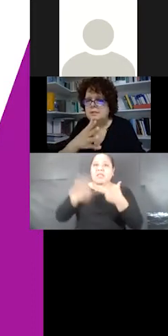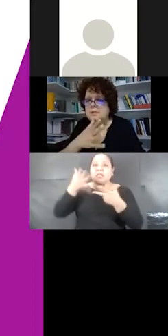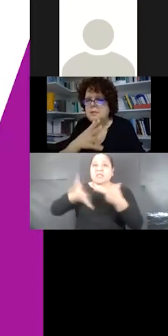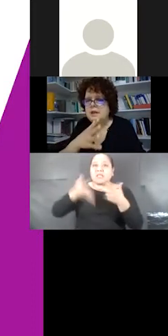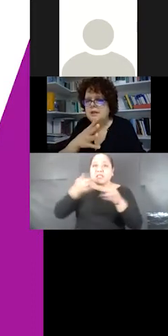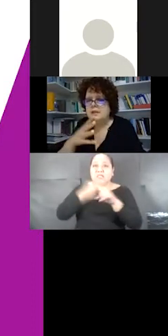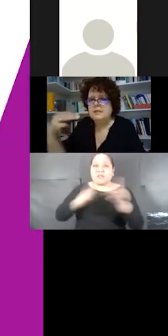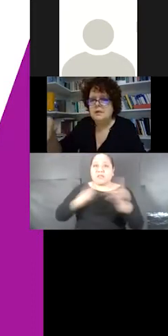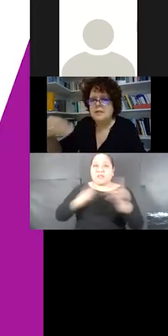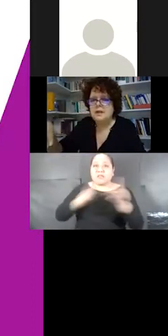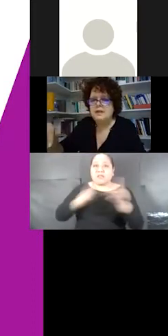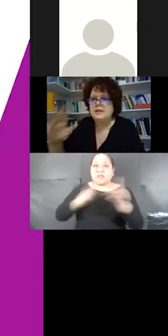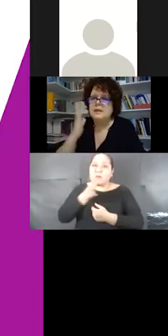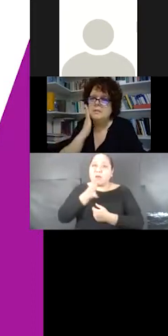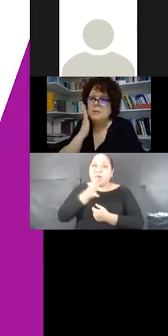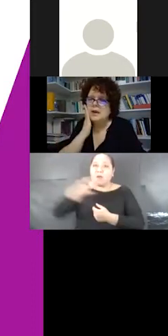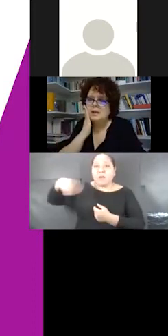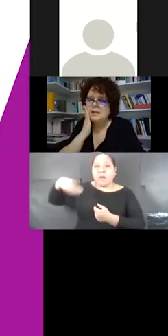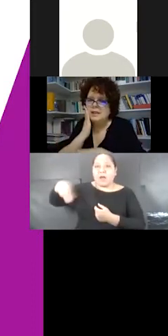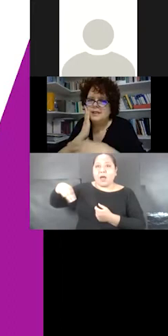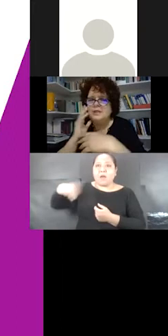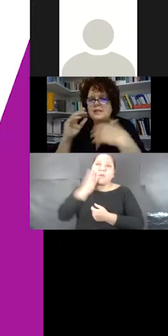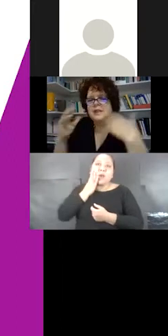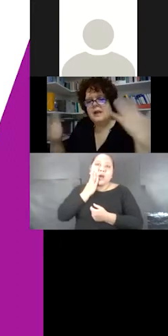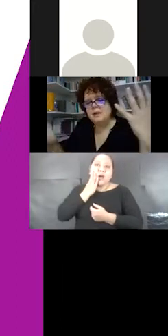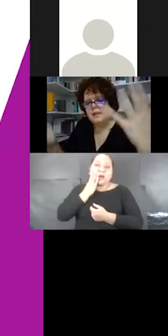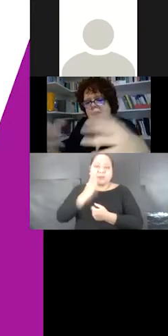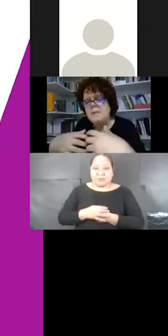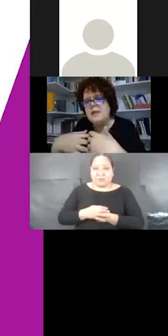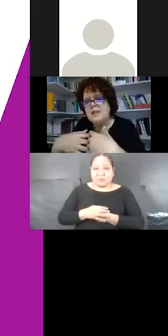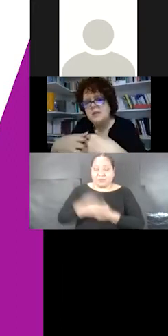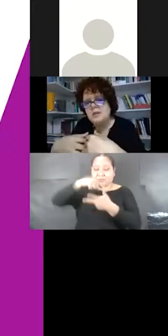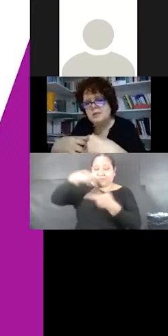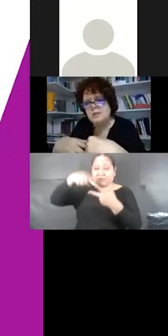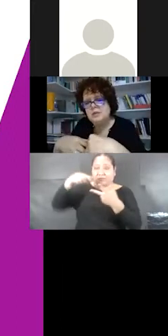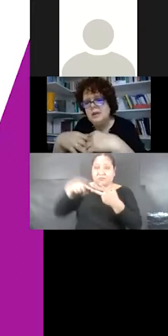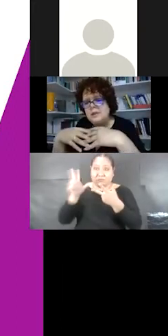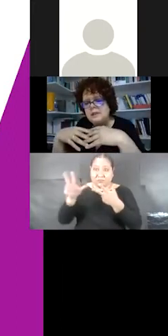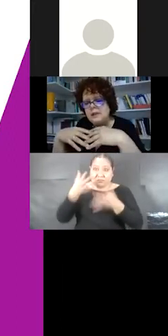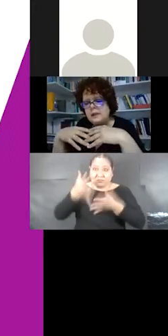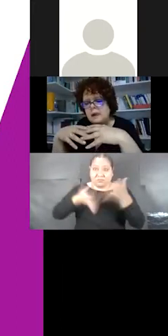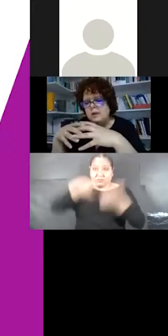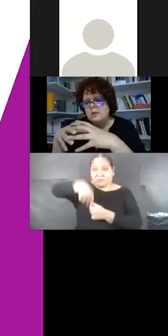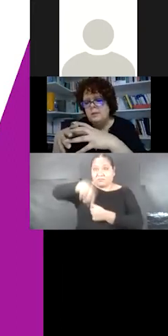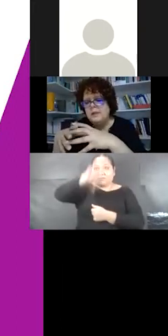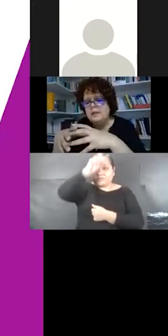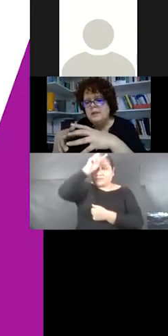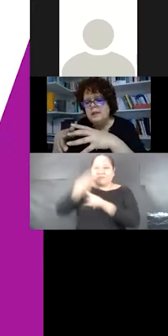diferentes. Mamá, mamá, mamá. Entonces se da cuenta de que hay variación, ¿no? No solamente